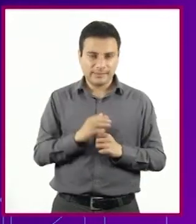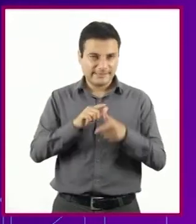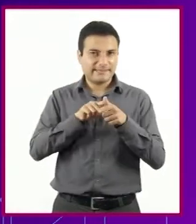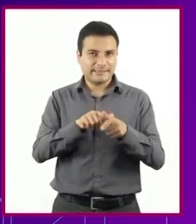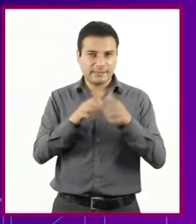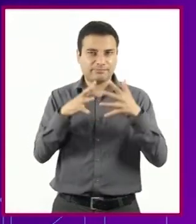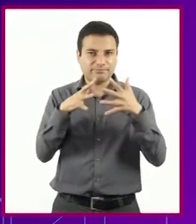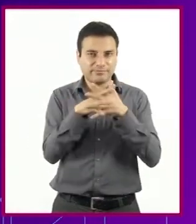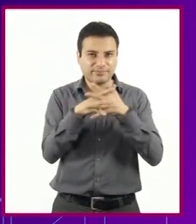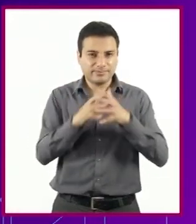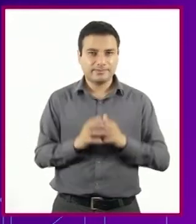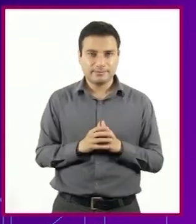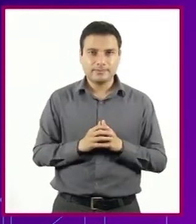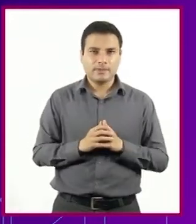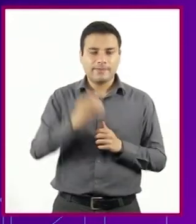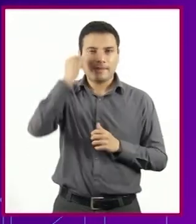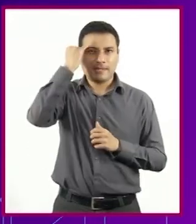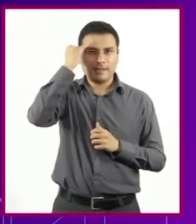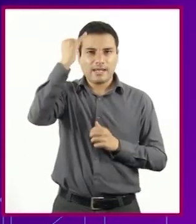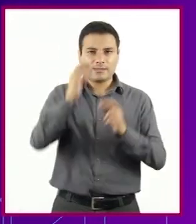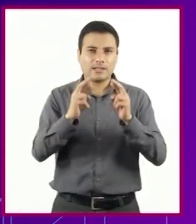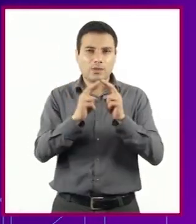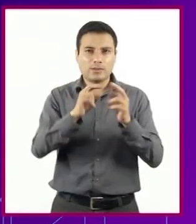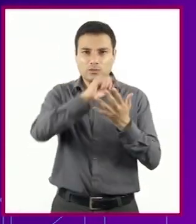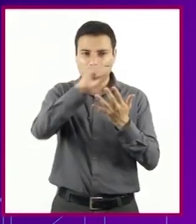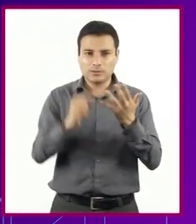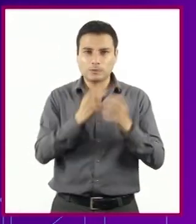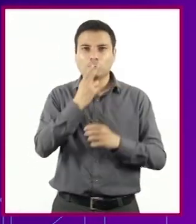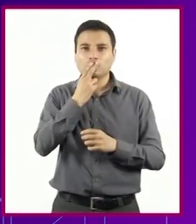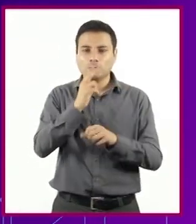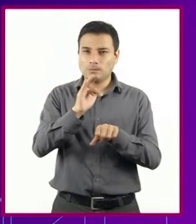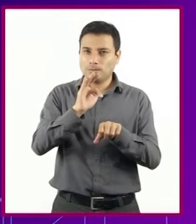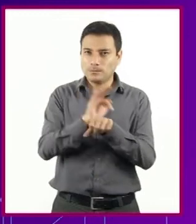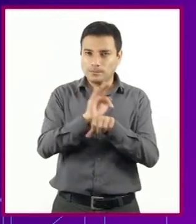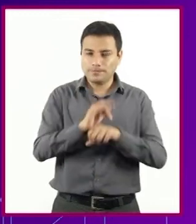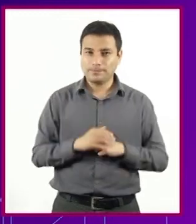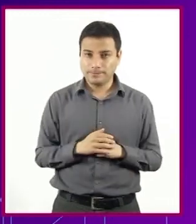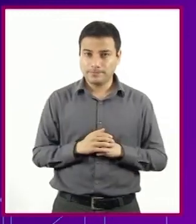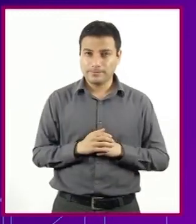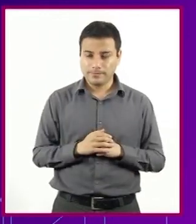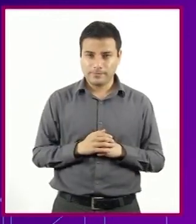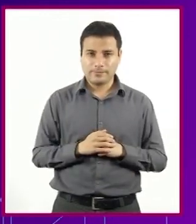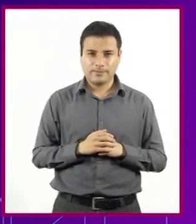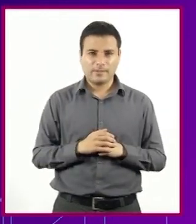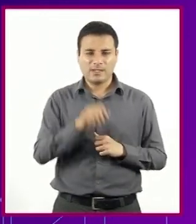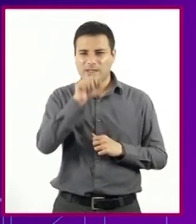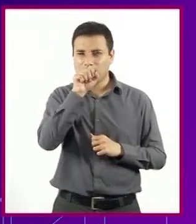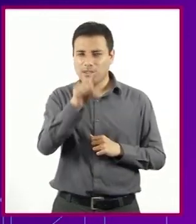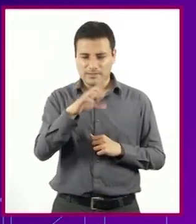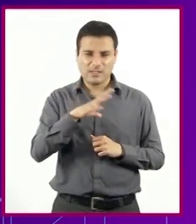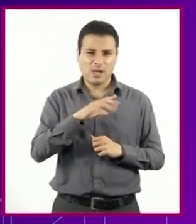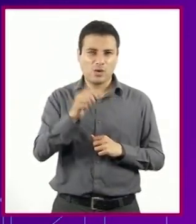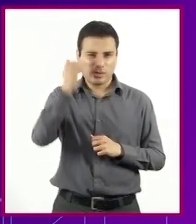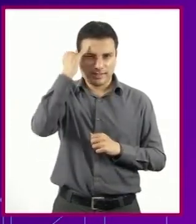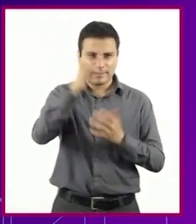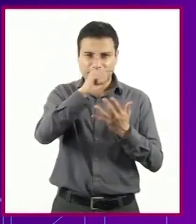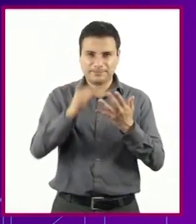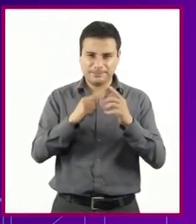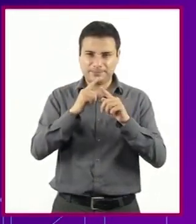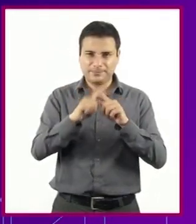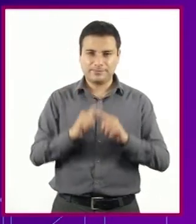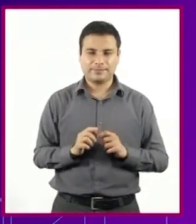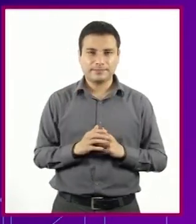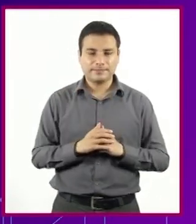la influencia de ideas religiosas dictaminadas por las necesidades criollas, pero con otras particularidades.